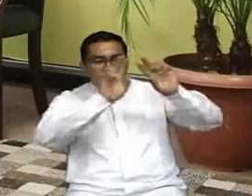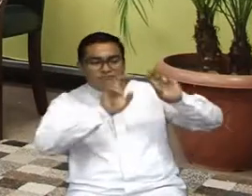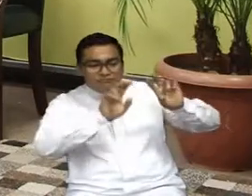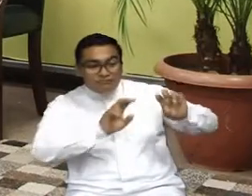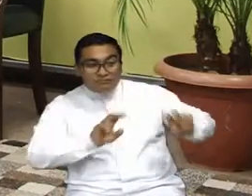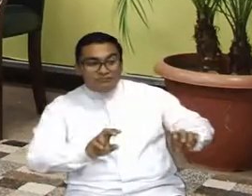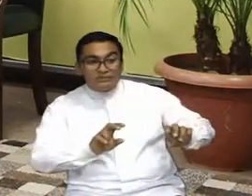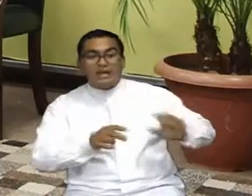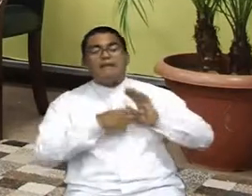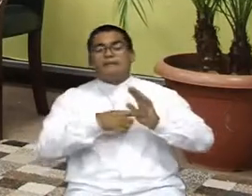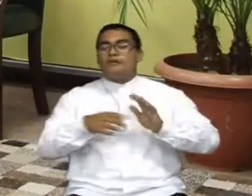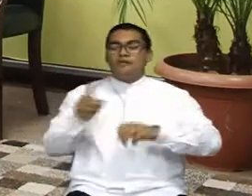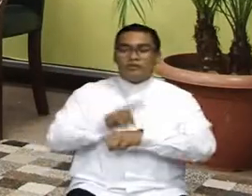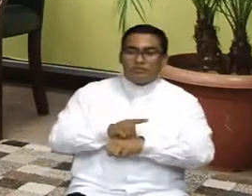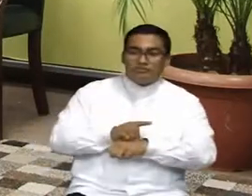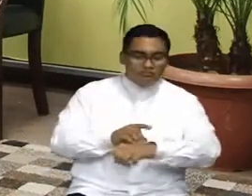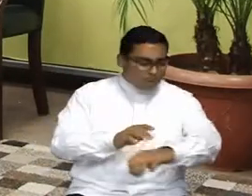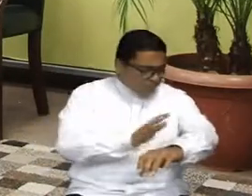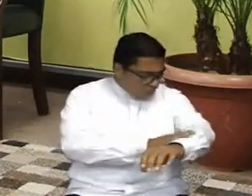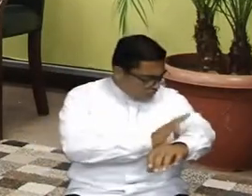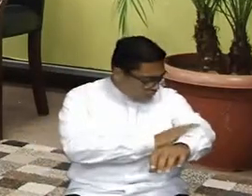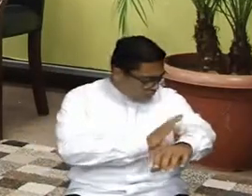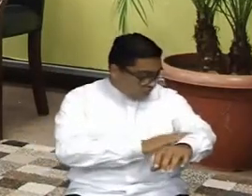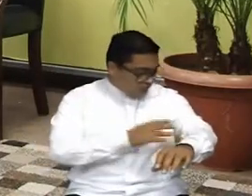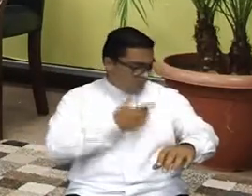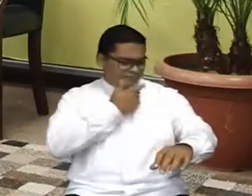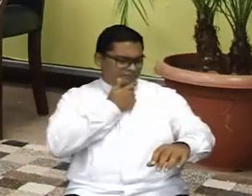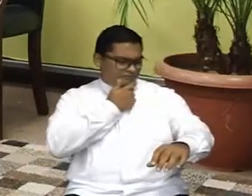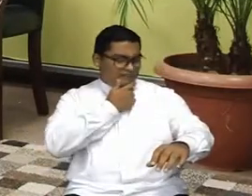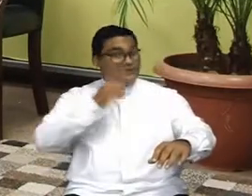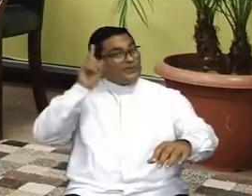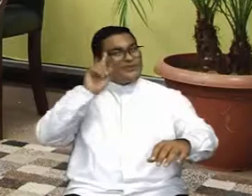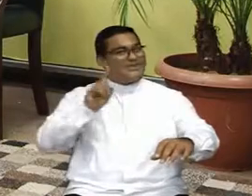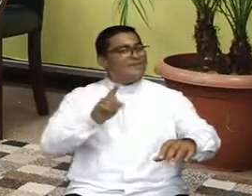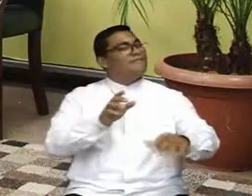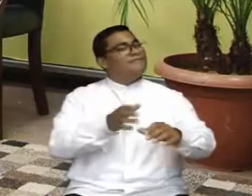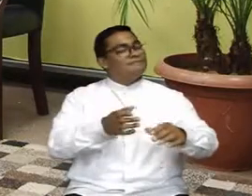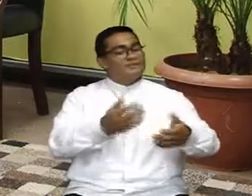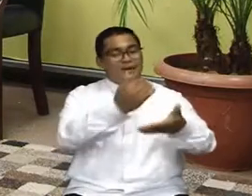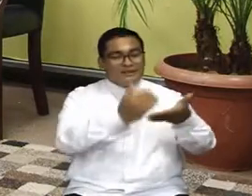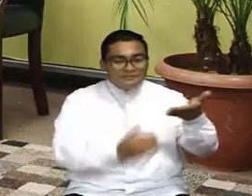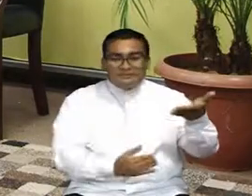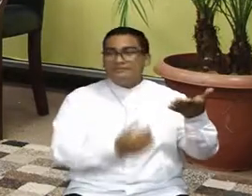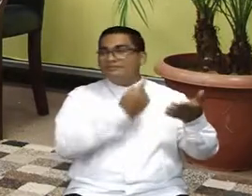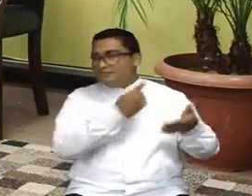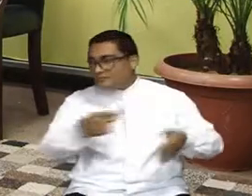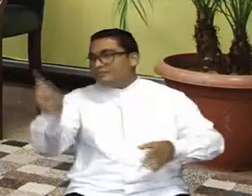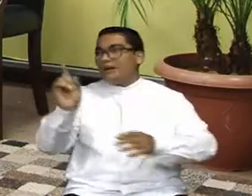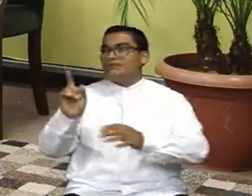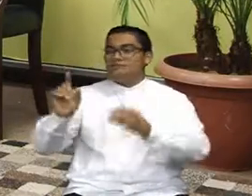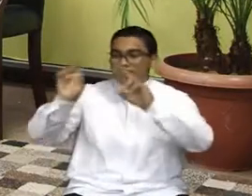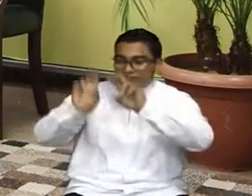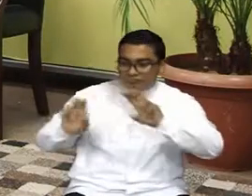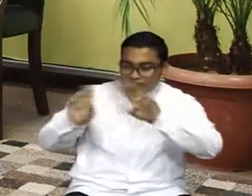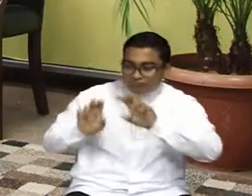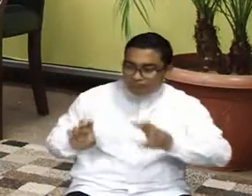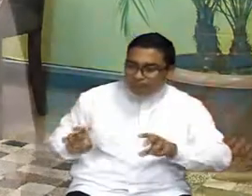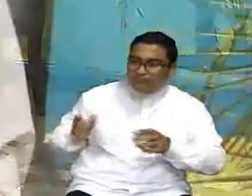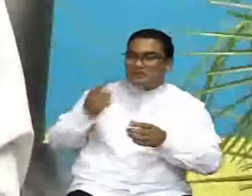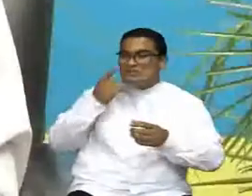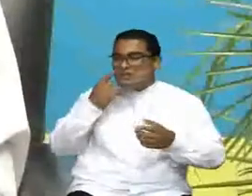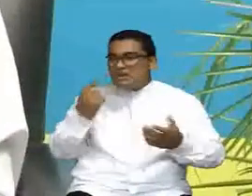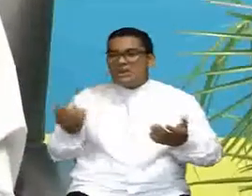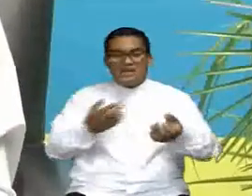le va a hacer al paciente, ¿verdad? Ir, porque hay que historiarlo al paciente, enviarle sus pruebas diagnósticas, o sea, cómo están los tiempos